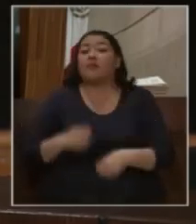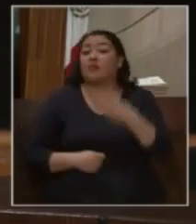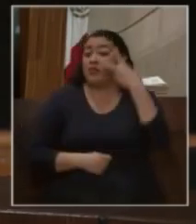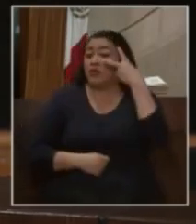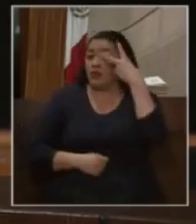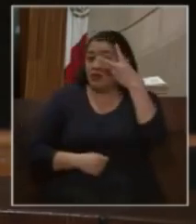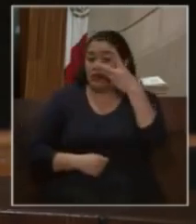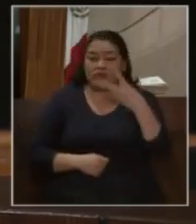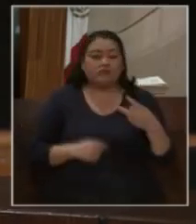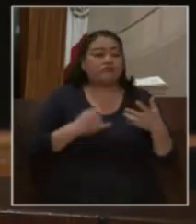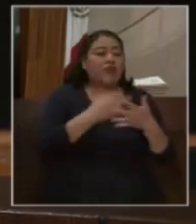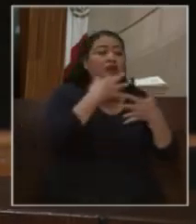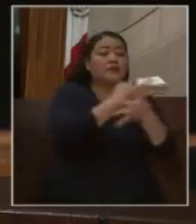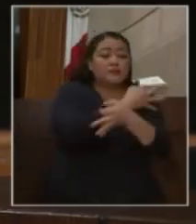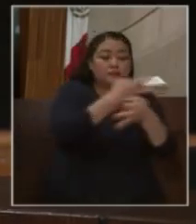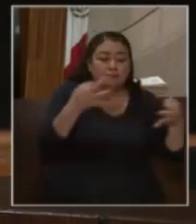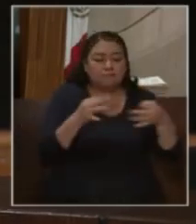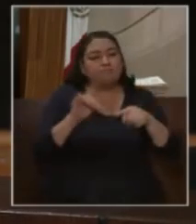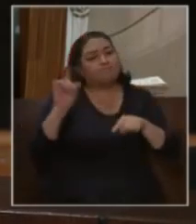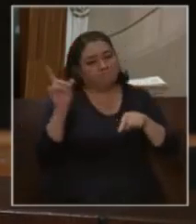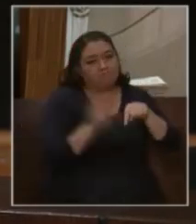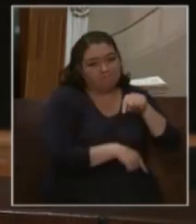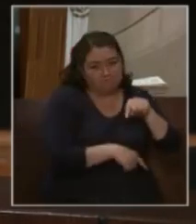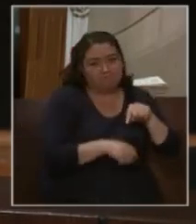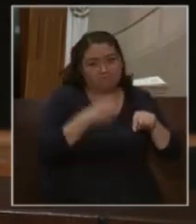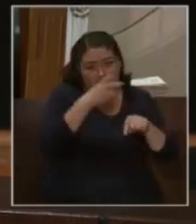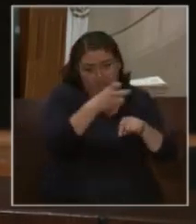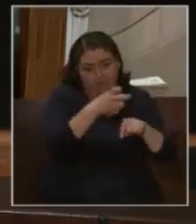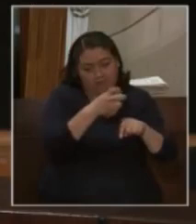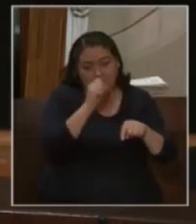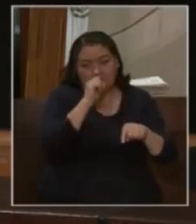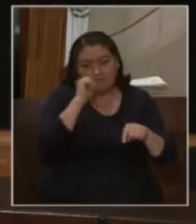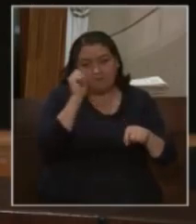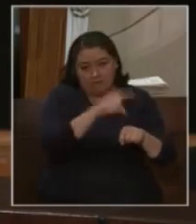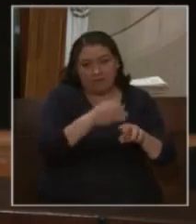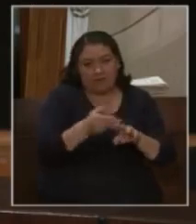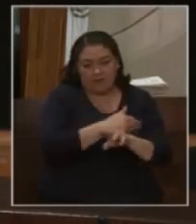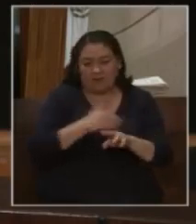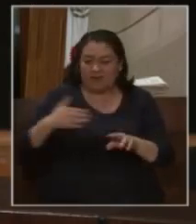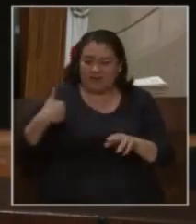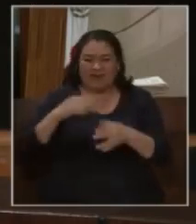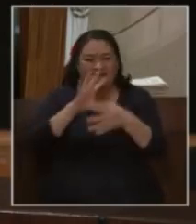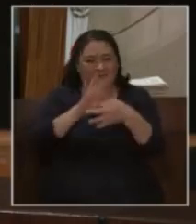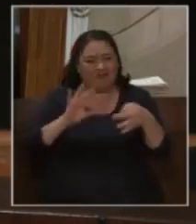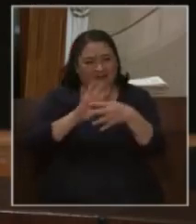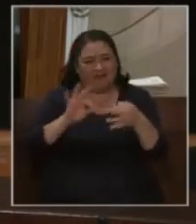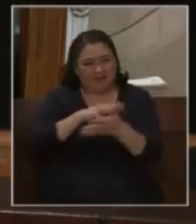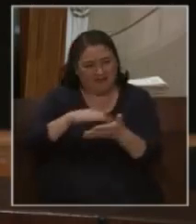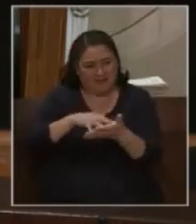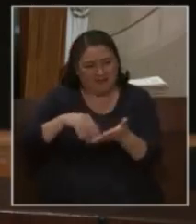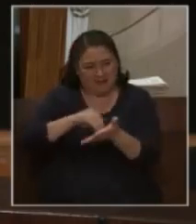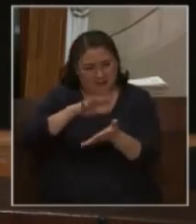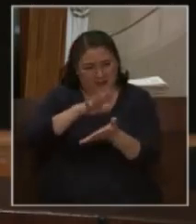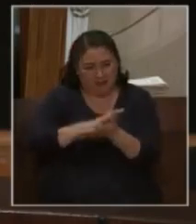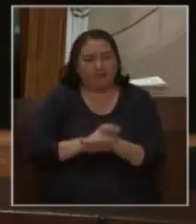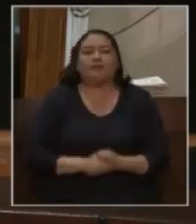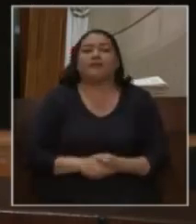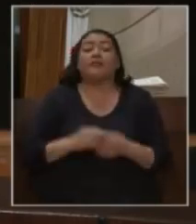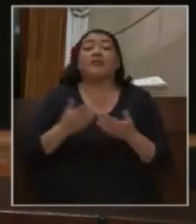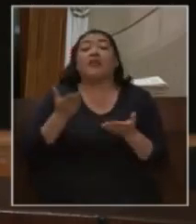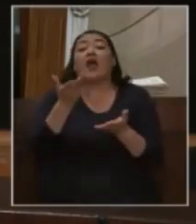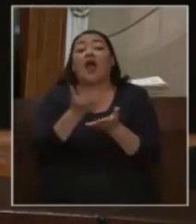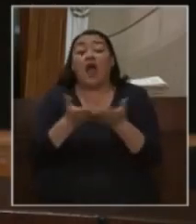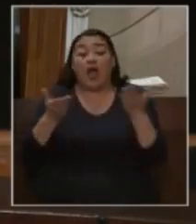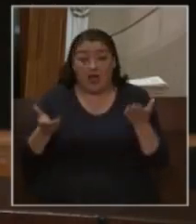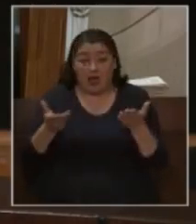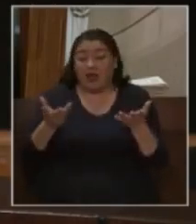segundo, se revoca lisa y llanamente la resolución impugnada conforme lo expuesto en la ejecutoria. Ahora